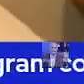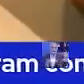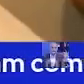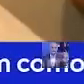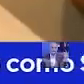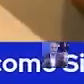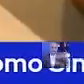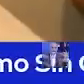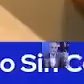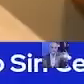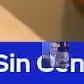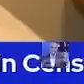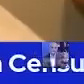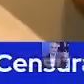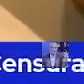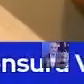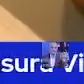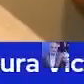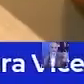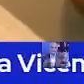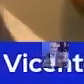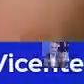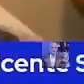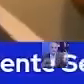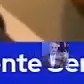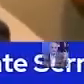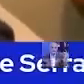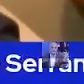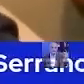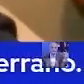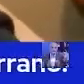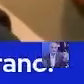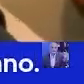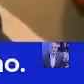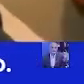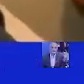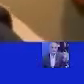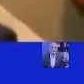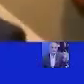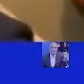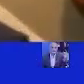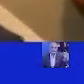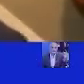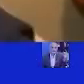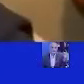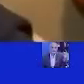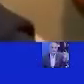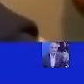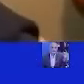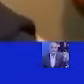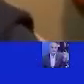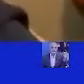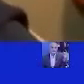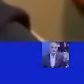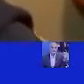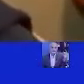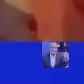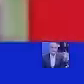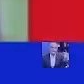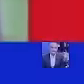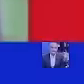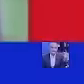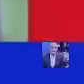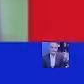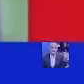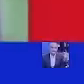porque Altos Hornos de México es propiedad de Alonso Ancira o es uno de los socios mayoritarios. Andamos esperando a que nos regresen